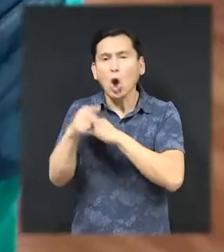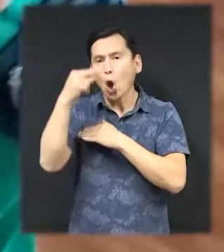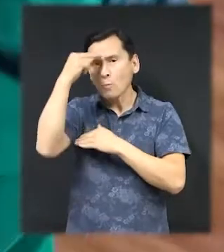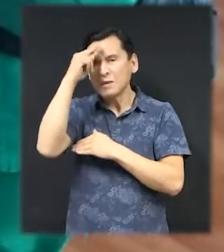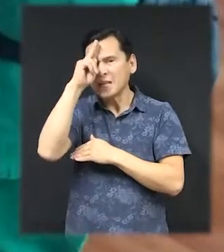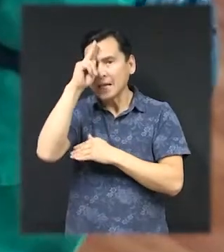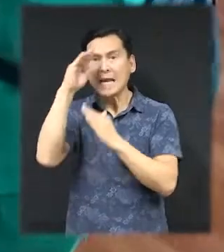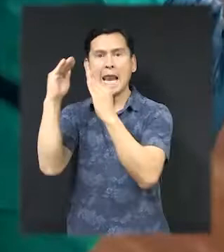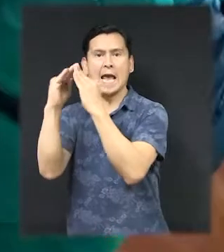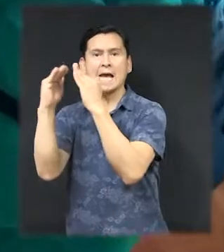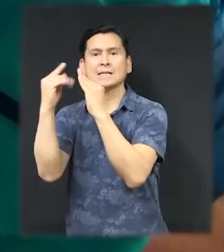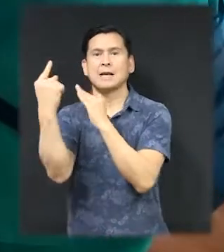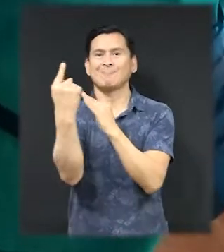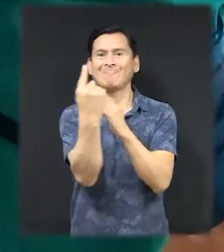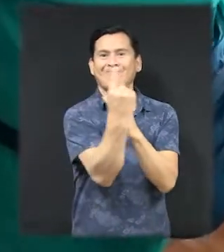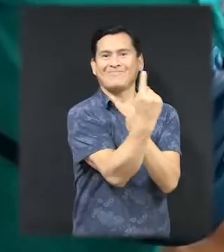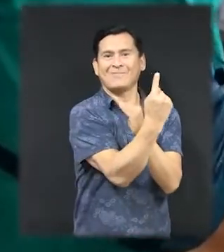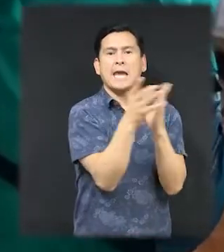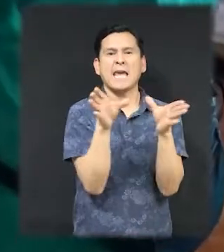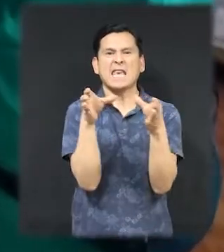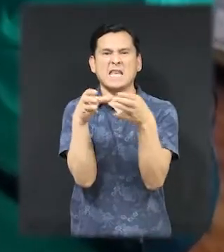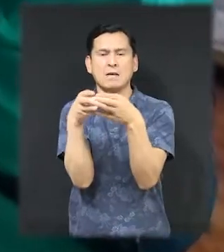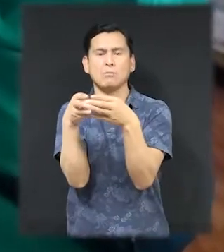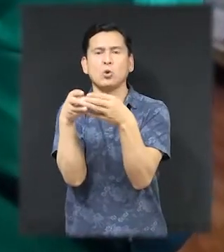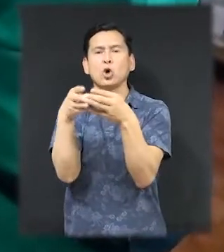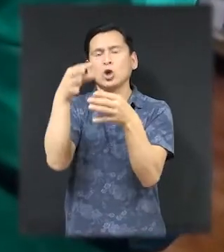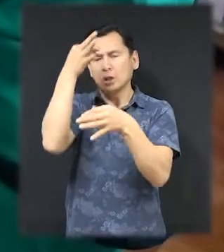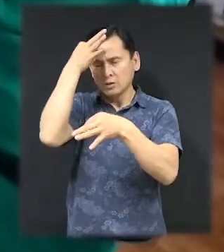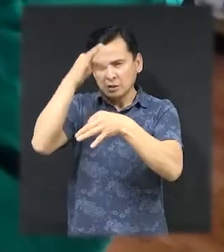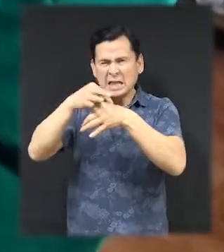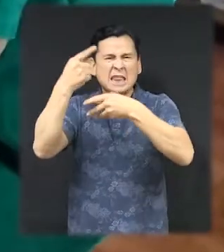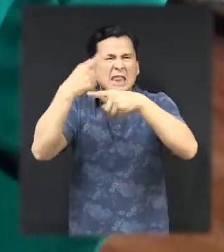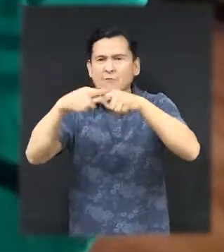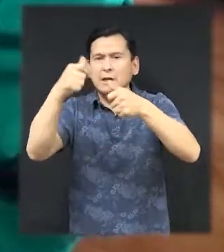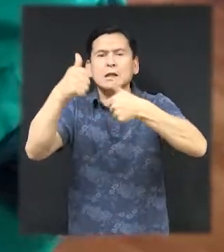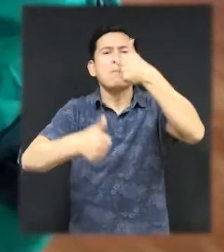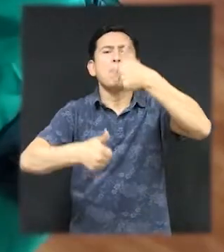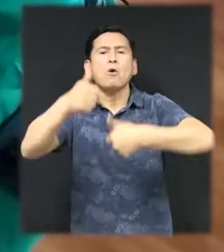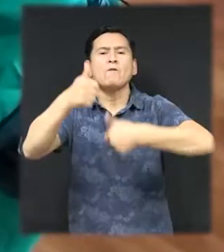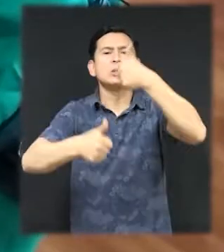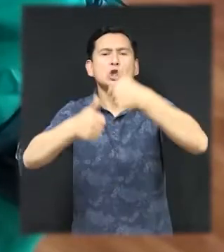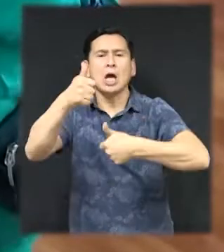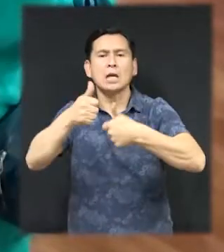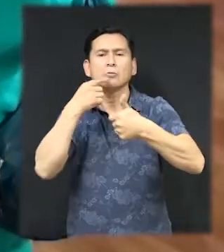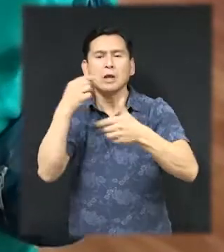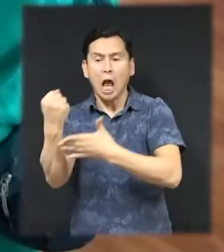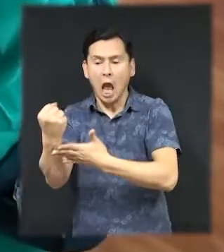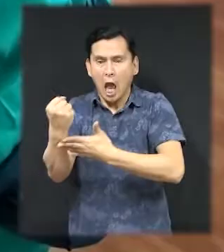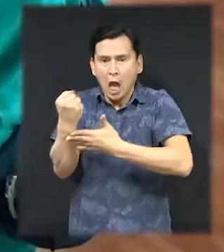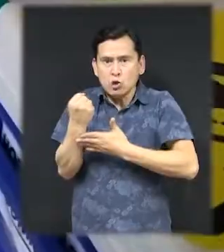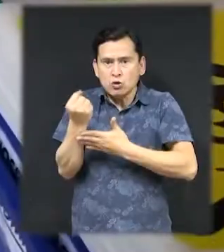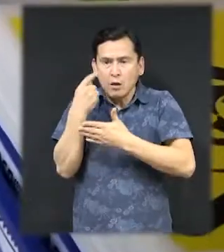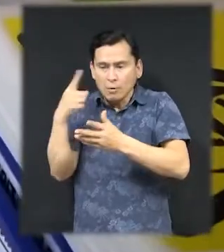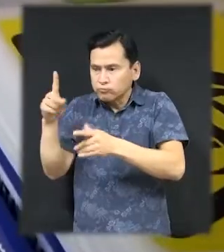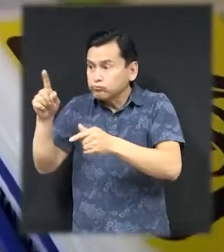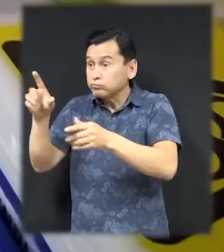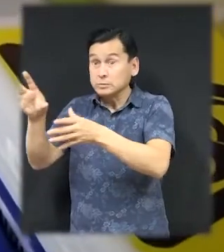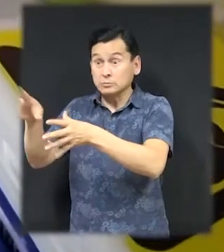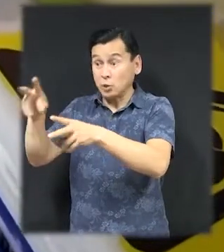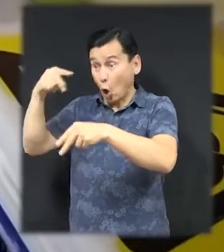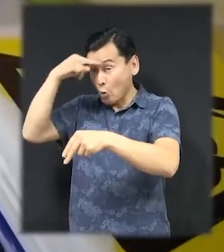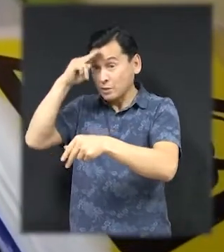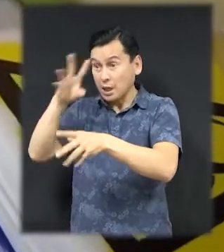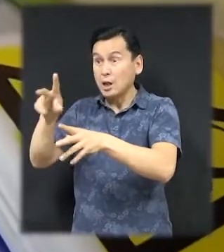de trabajo compuesto por médicos, kinesiólogos, enfermeras, TENS, que nos ayudan a sacar pacientes desde el hospital a